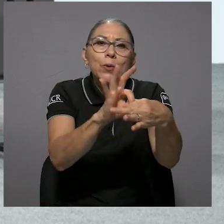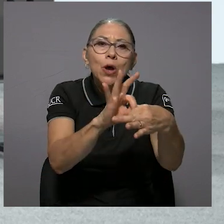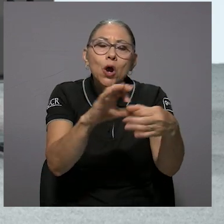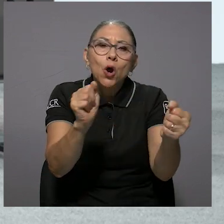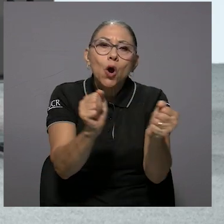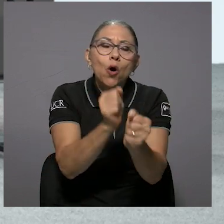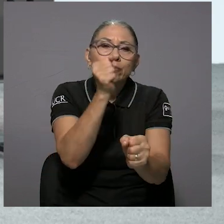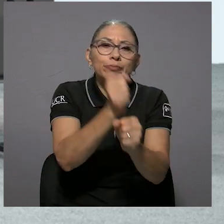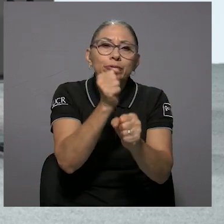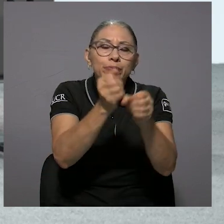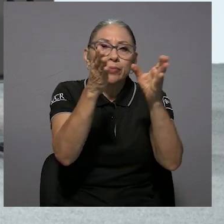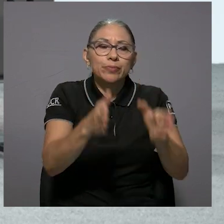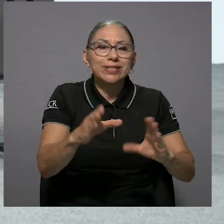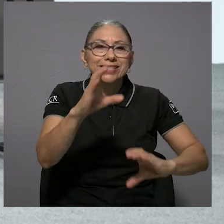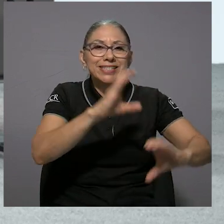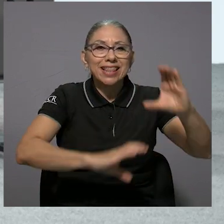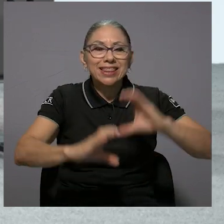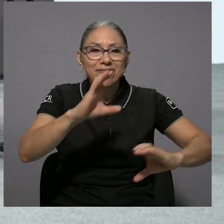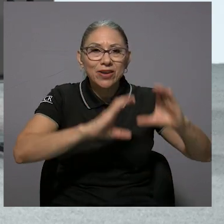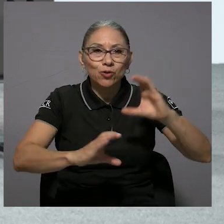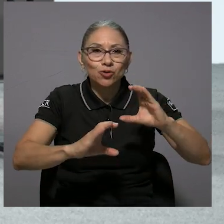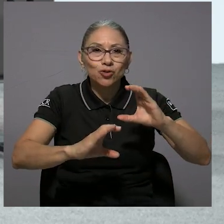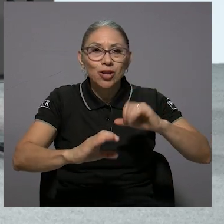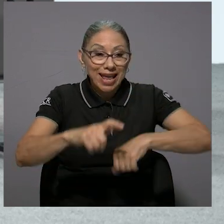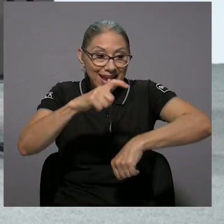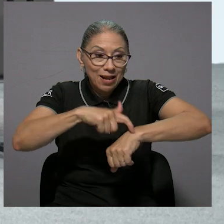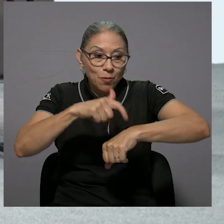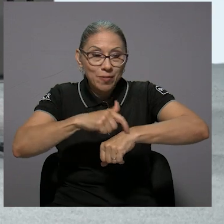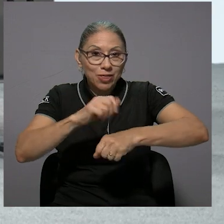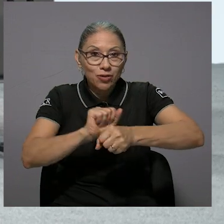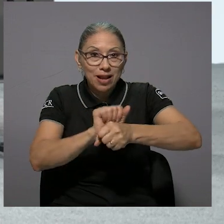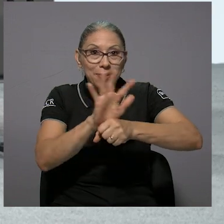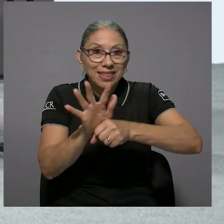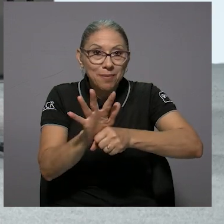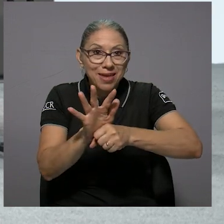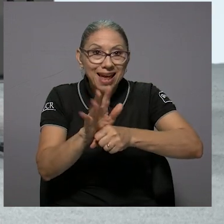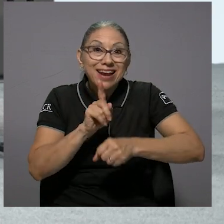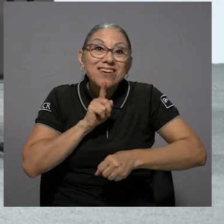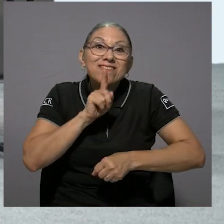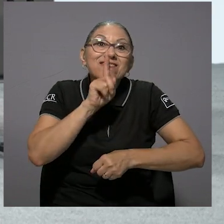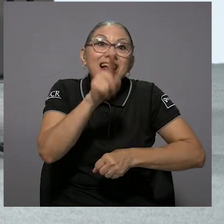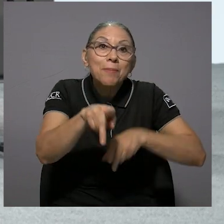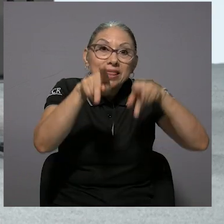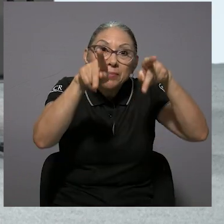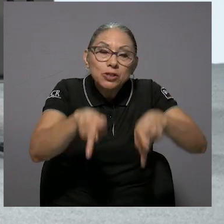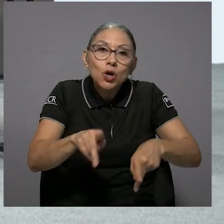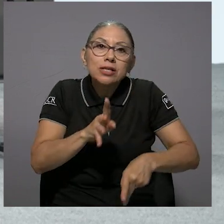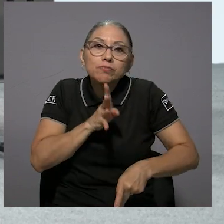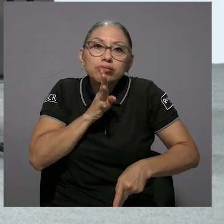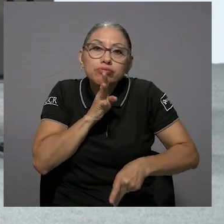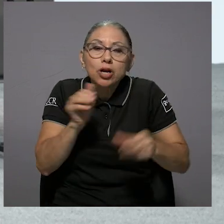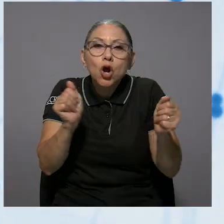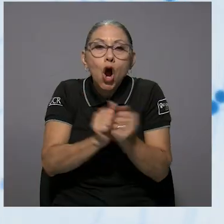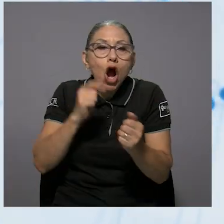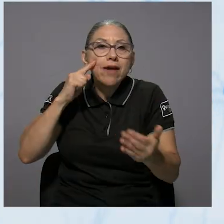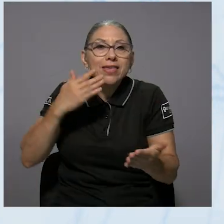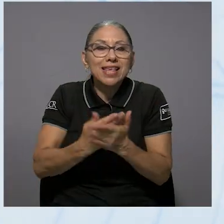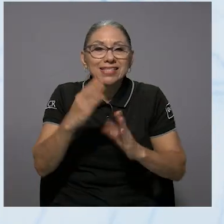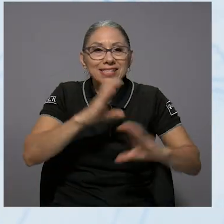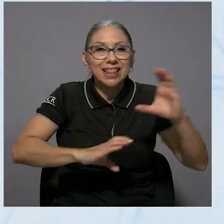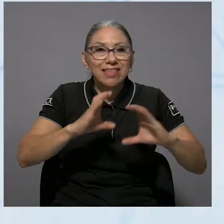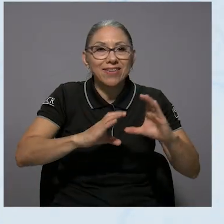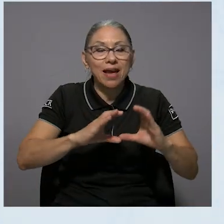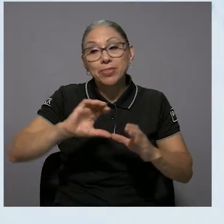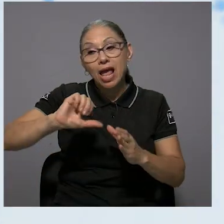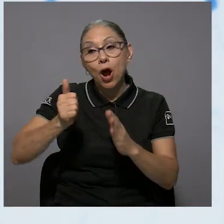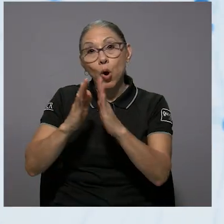personal científico en medio de la pandemia, de realmente considerar voceros que tuvieran evidencia científica. Entonces, este otro libro,